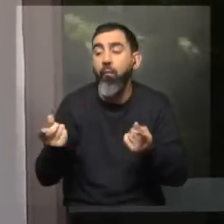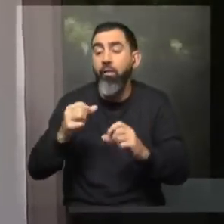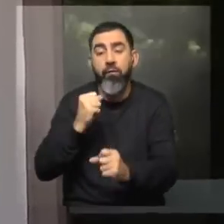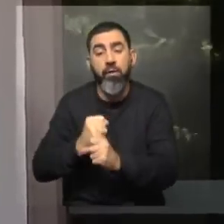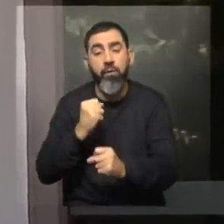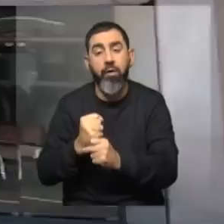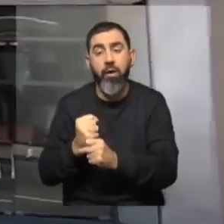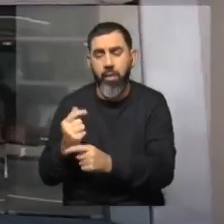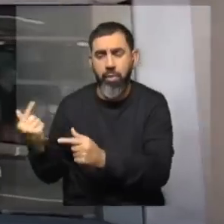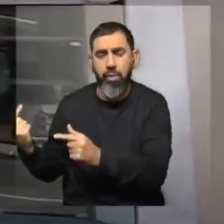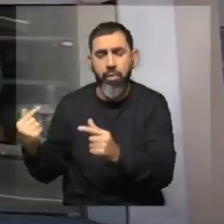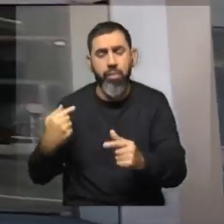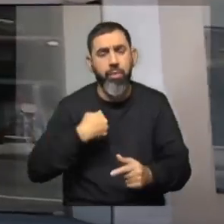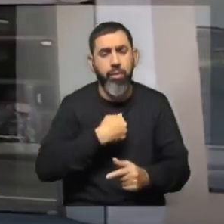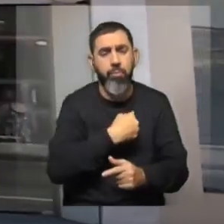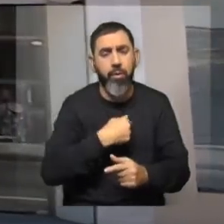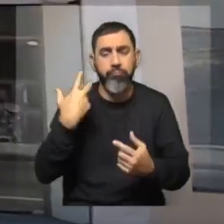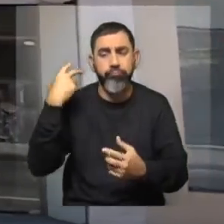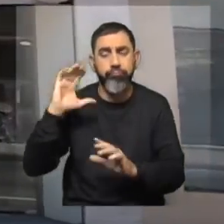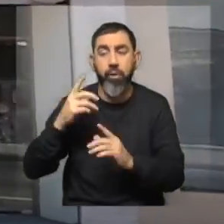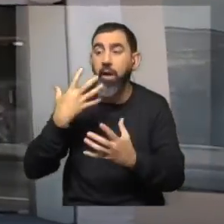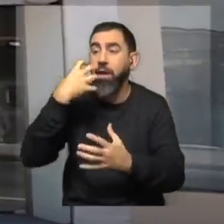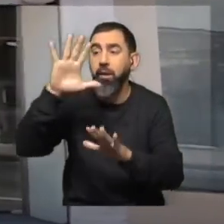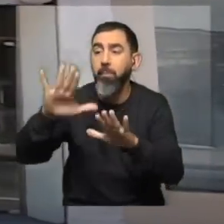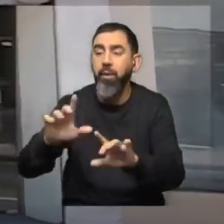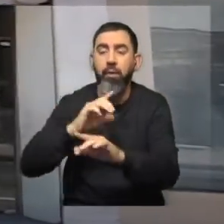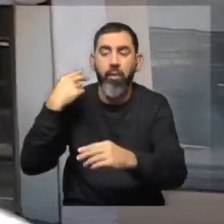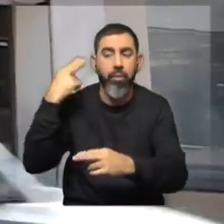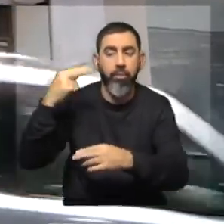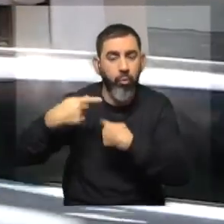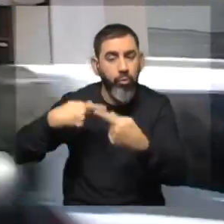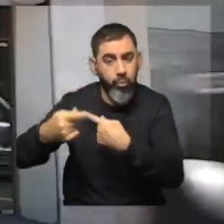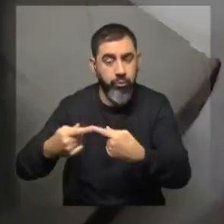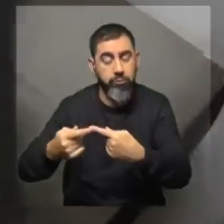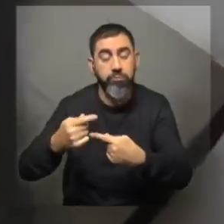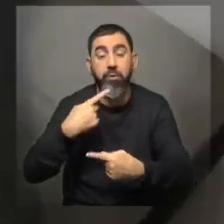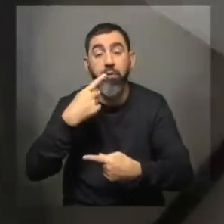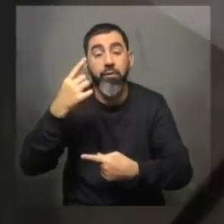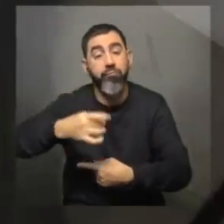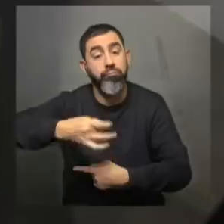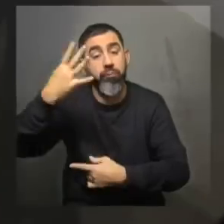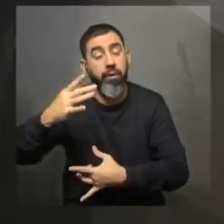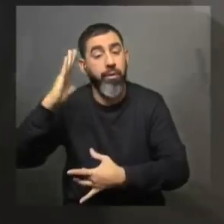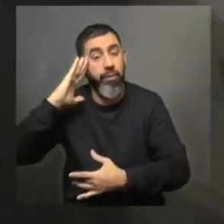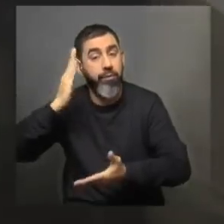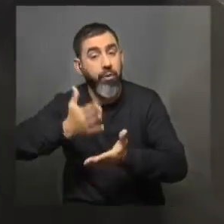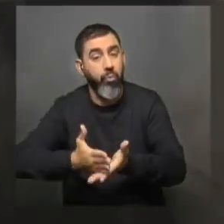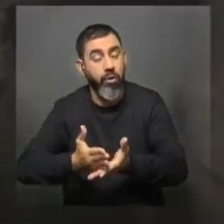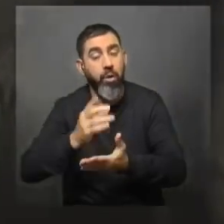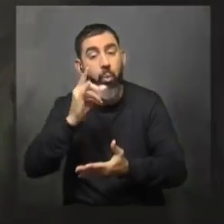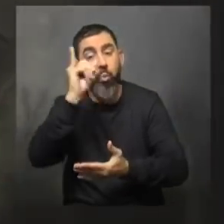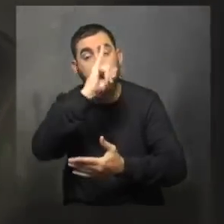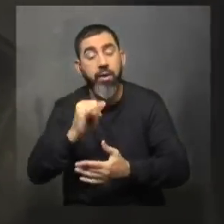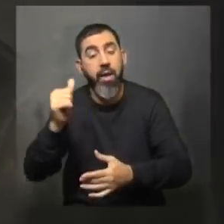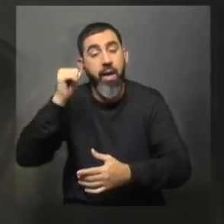trabajo y recibió varios disparos por no acatar la voz de alto del ejército la versión oficial de la dictadura indicaba que Gutiérrez